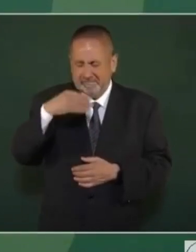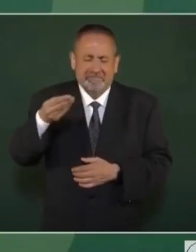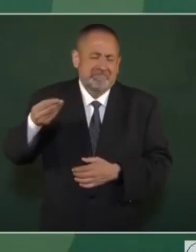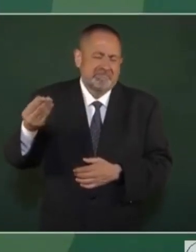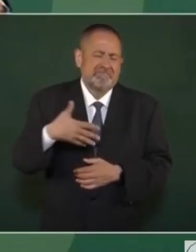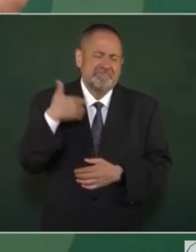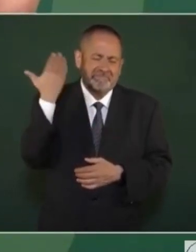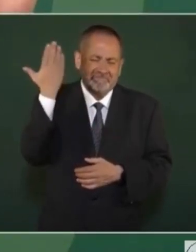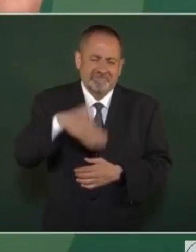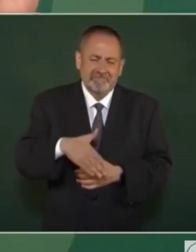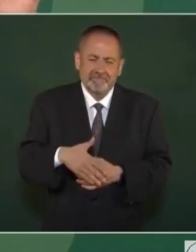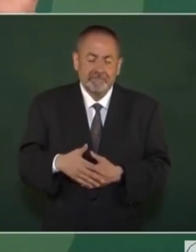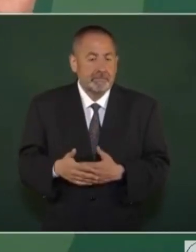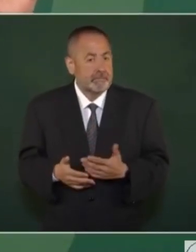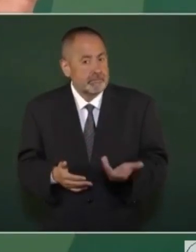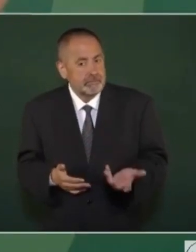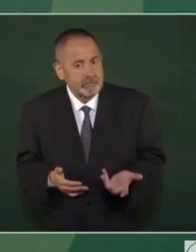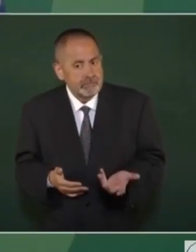Entonces,